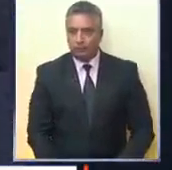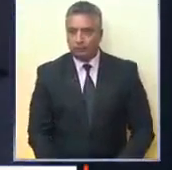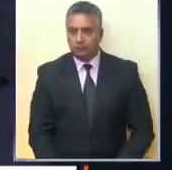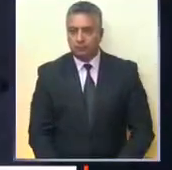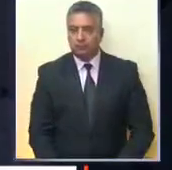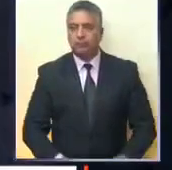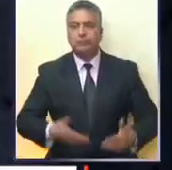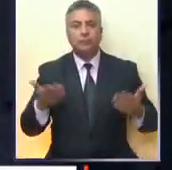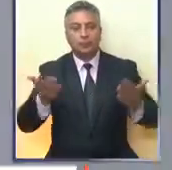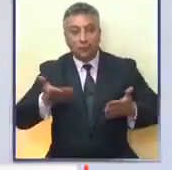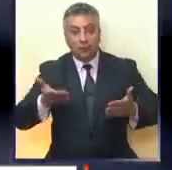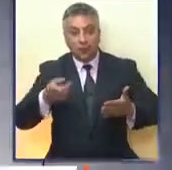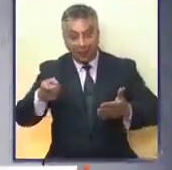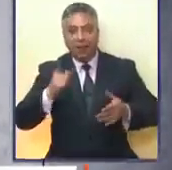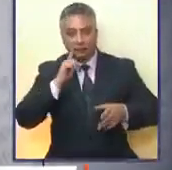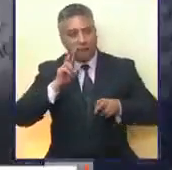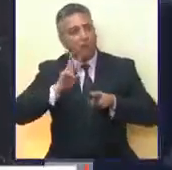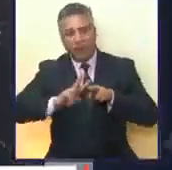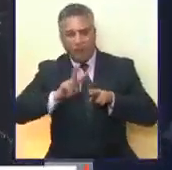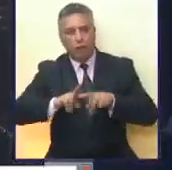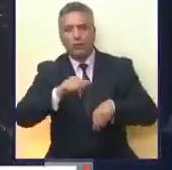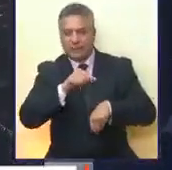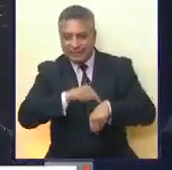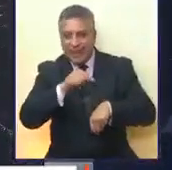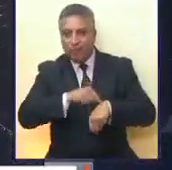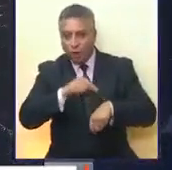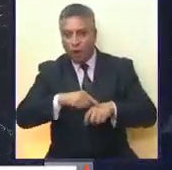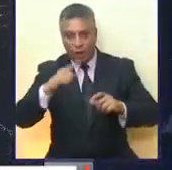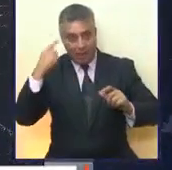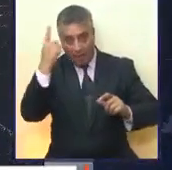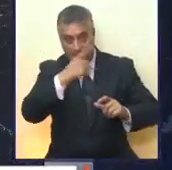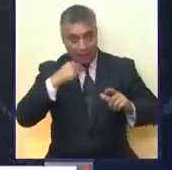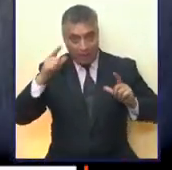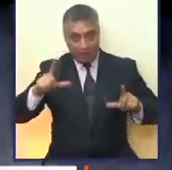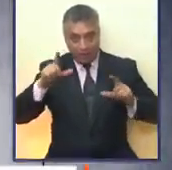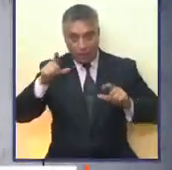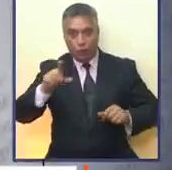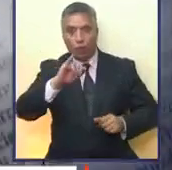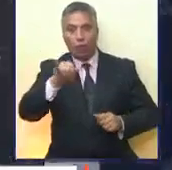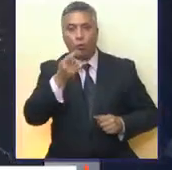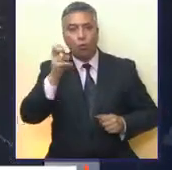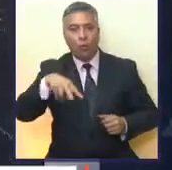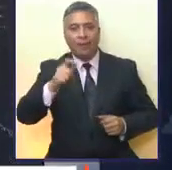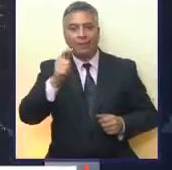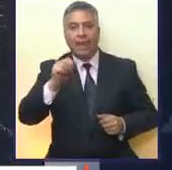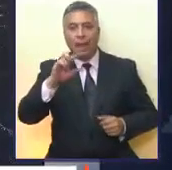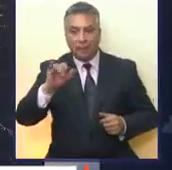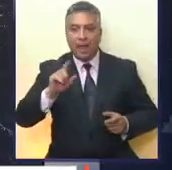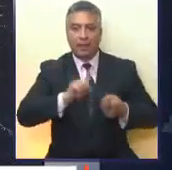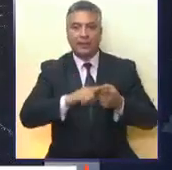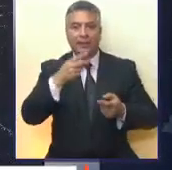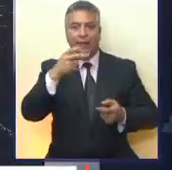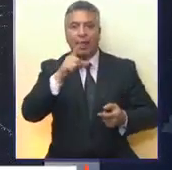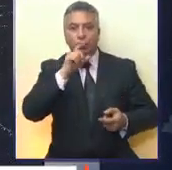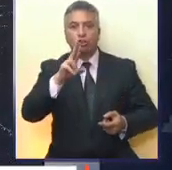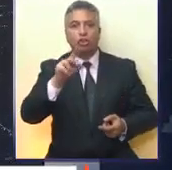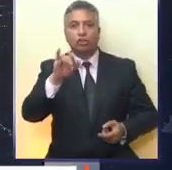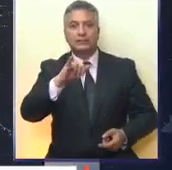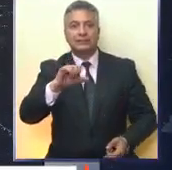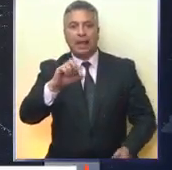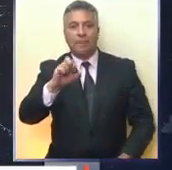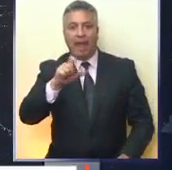Se trató de una acción preparada con tiempo. En las imágenes aparecen Juan Tapia Cárdenas y Héctor Zapata Contreras.